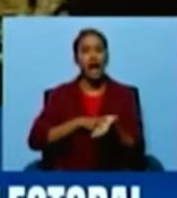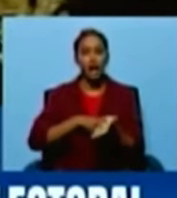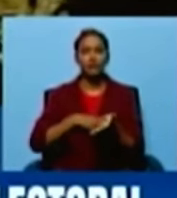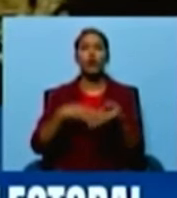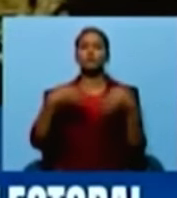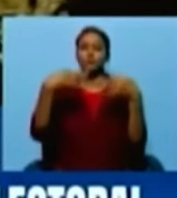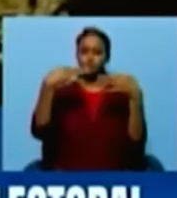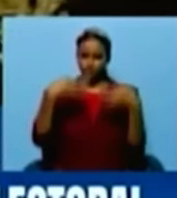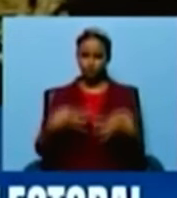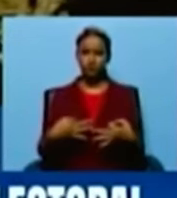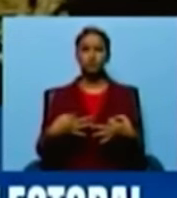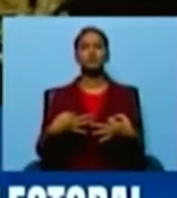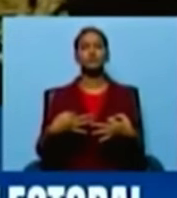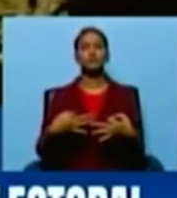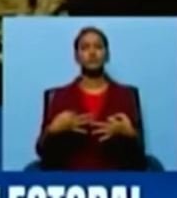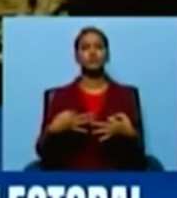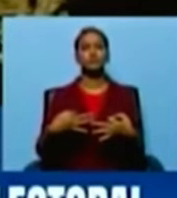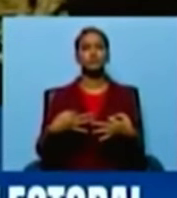e inequívoca.